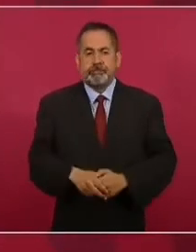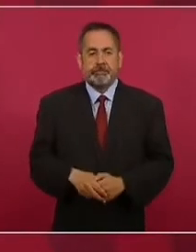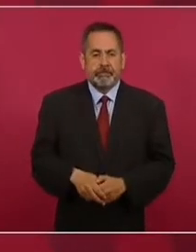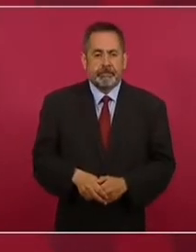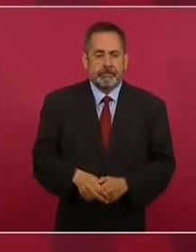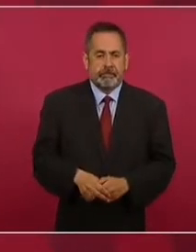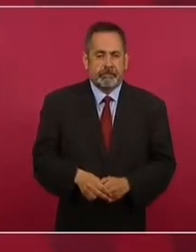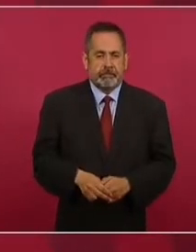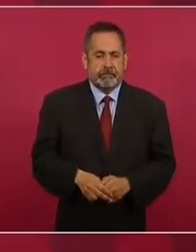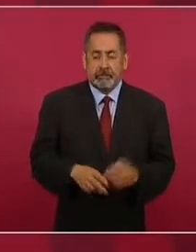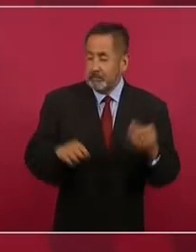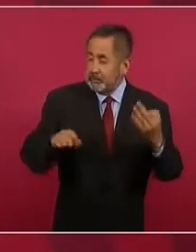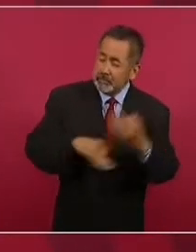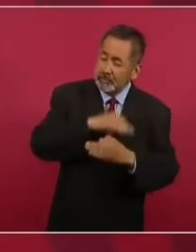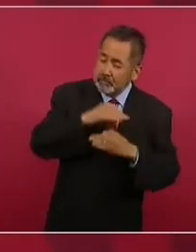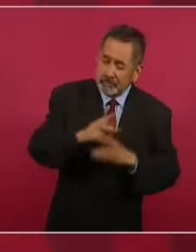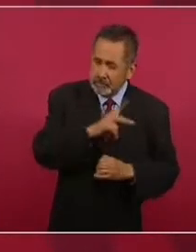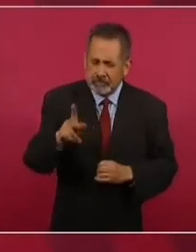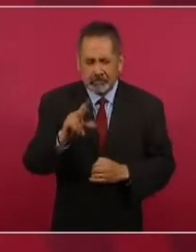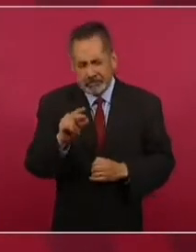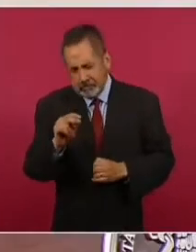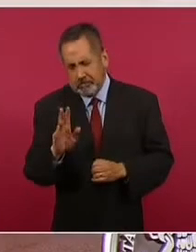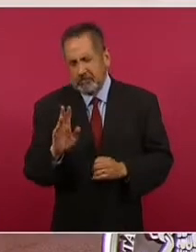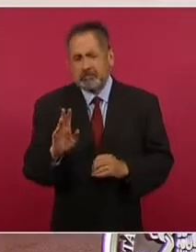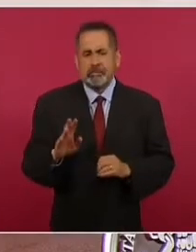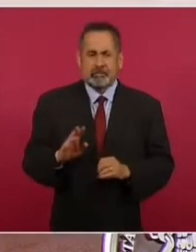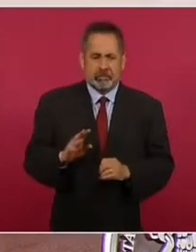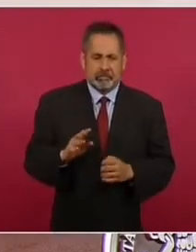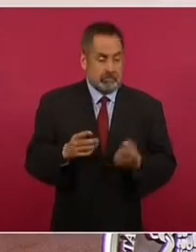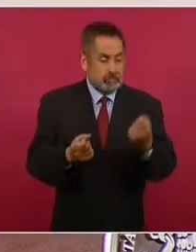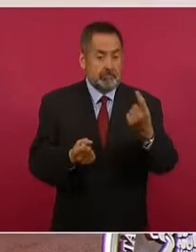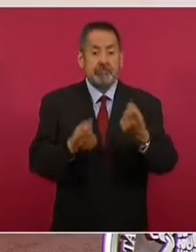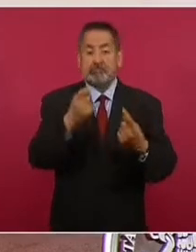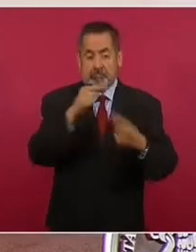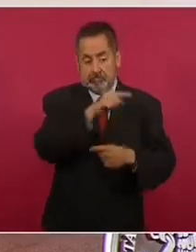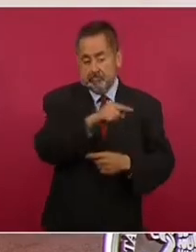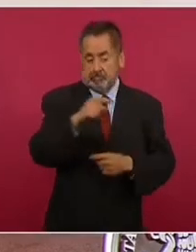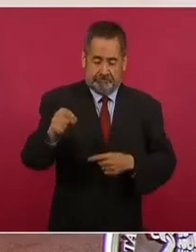No generalizo, hay gente